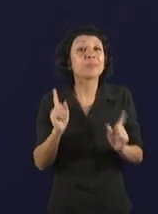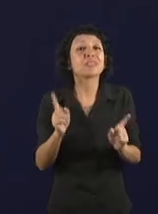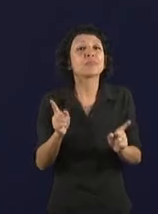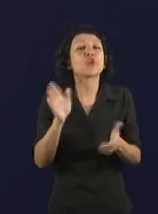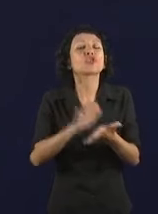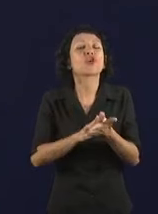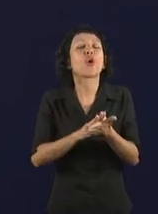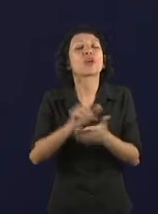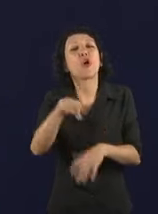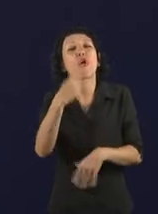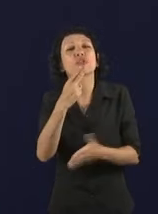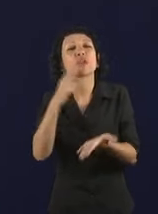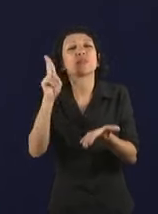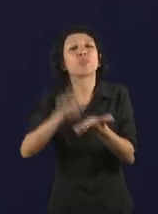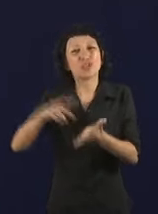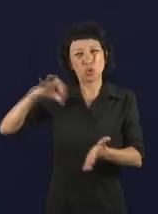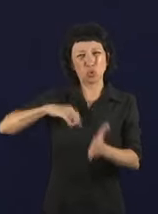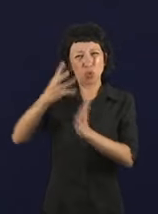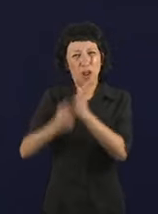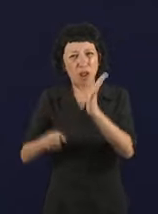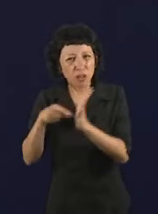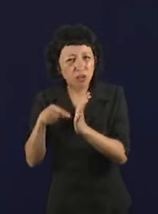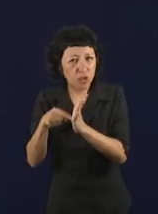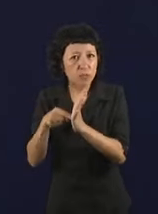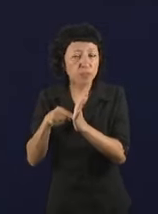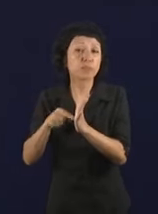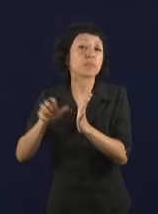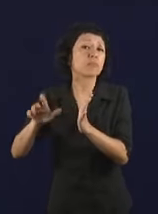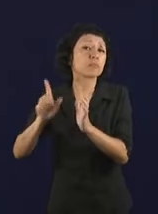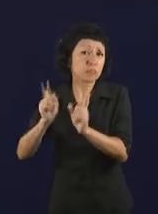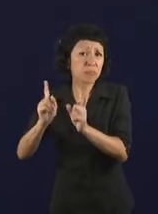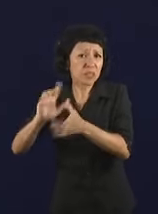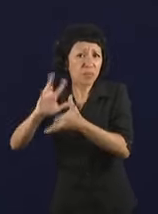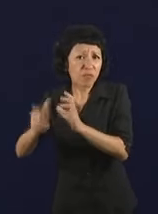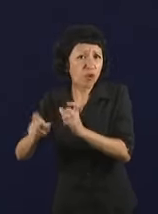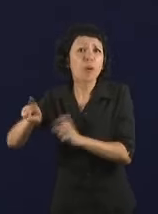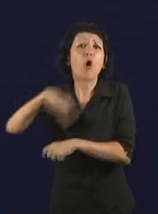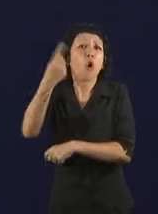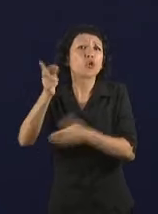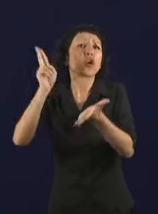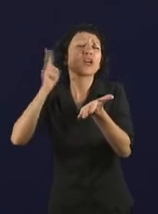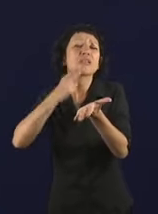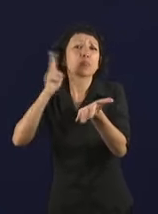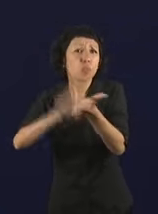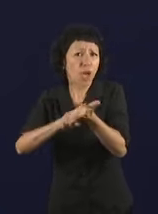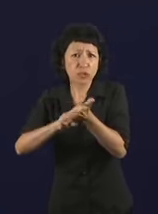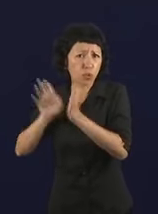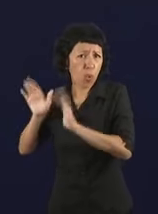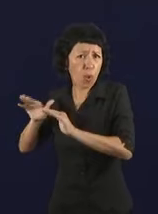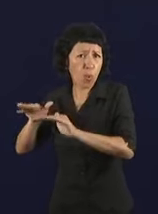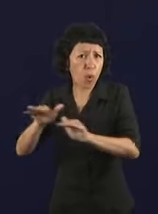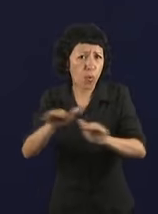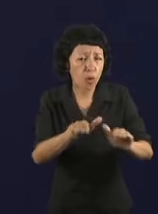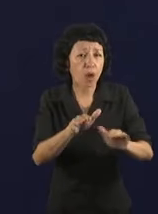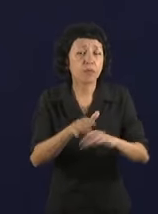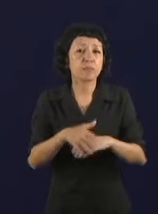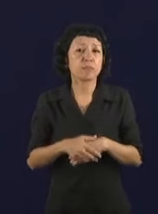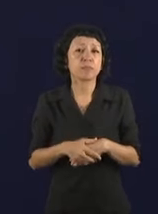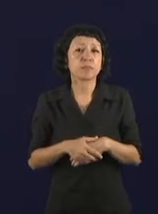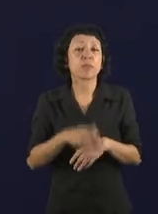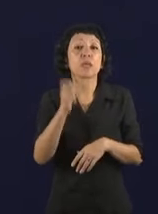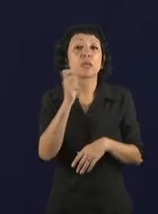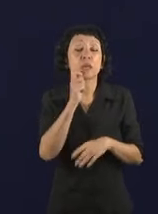ganancias se se replica el resto de los impuestos nacionales de toda la economía digo cuando la situación